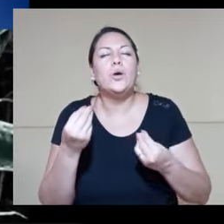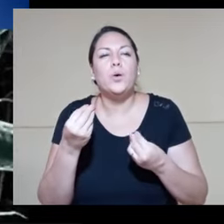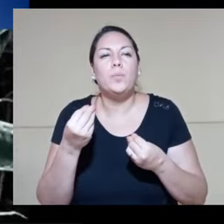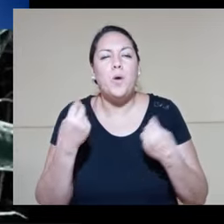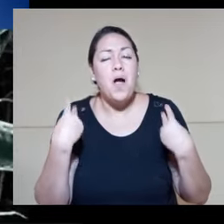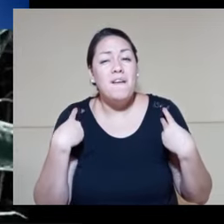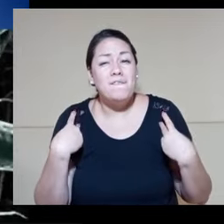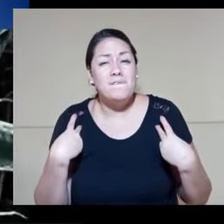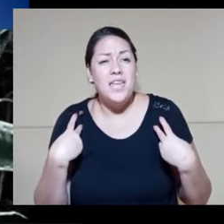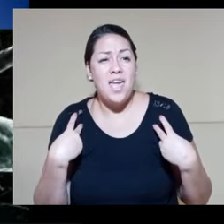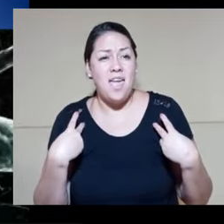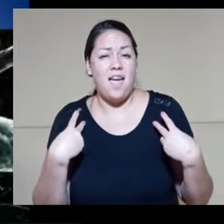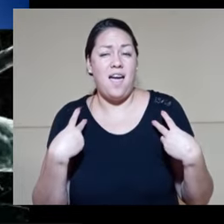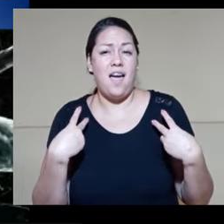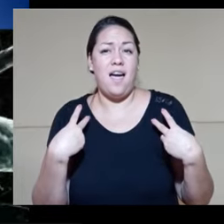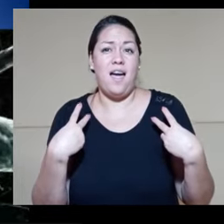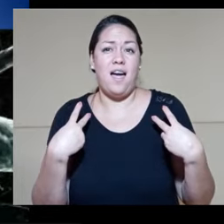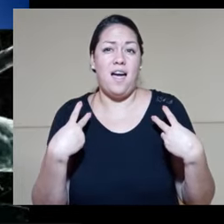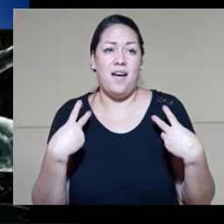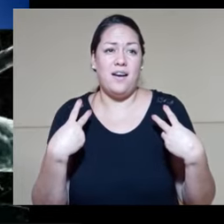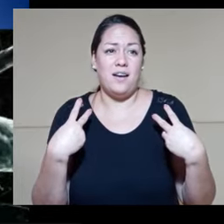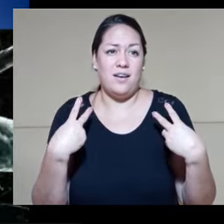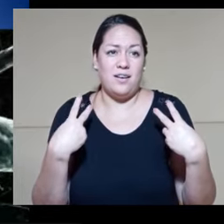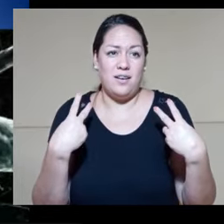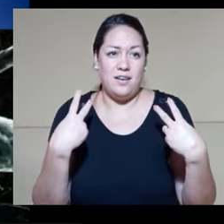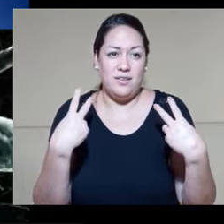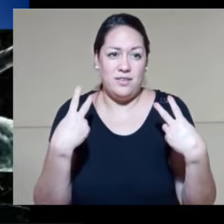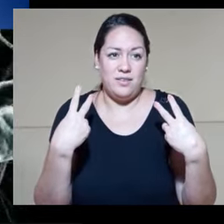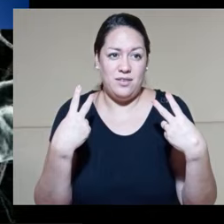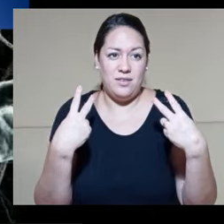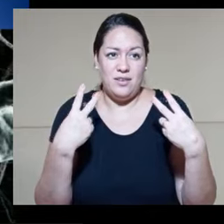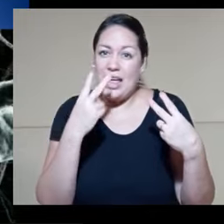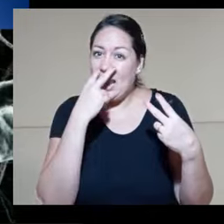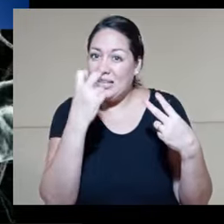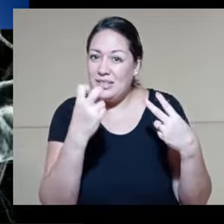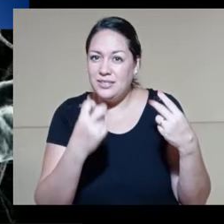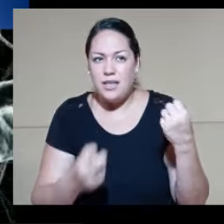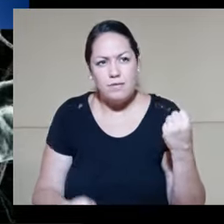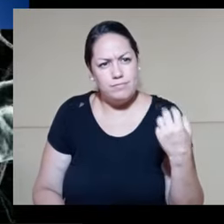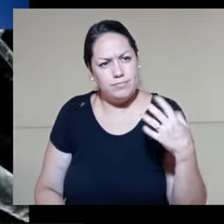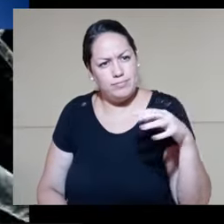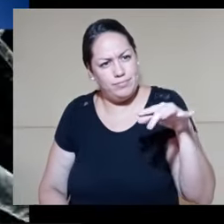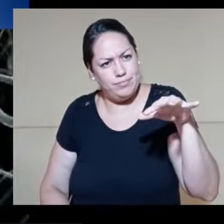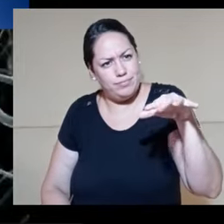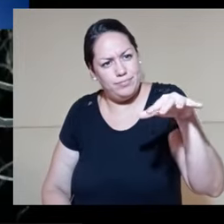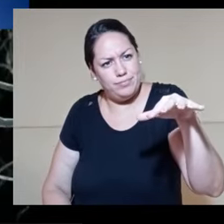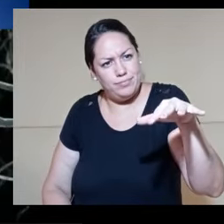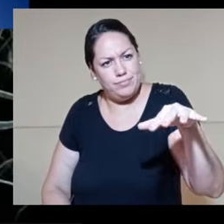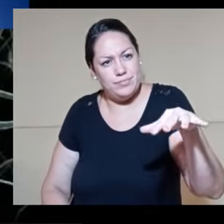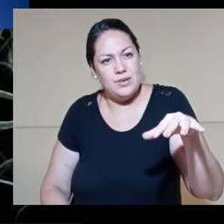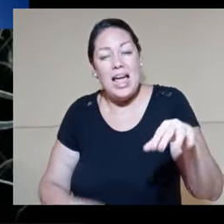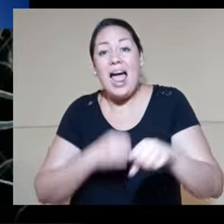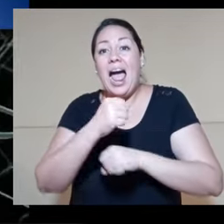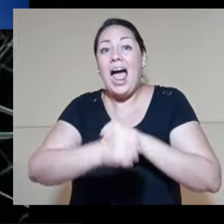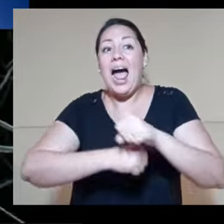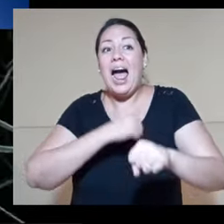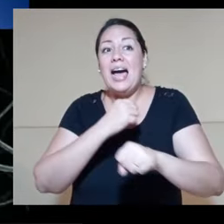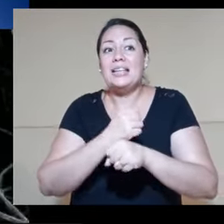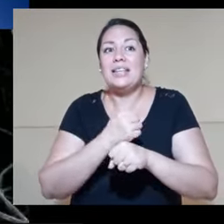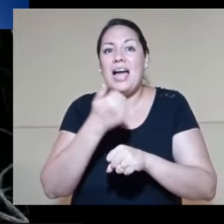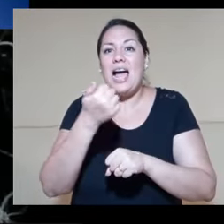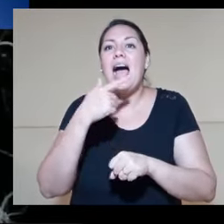Fíjense cómo viaja, miren ahí. Viaja, viaja, viaja, viaja el impulso eléctrico. Viaja ahí el impulso eléctrico. Y va a